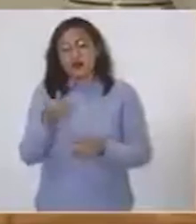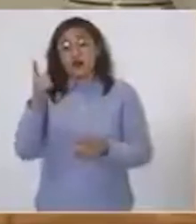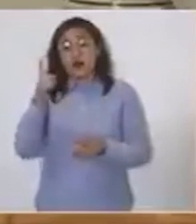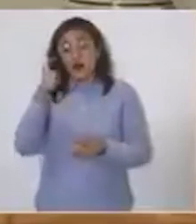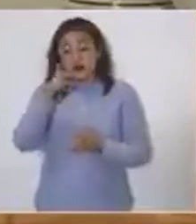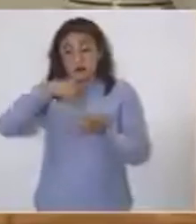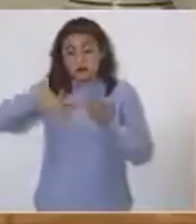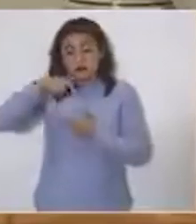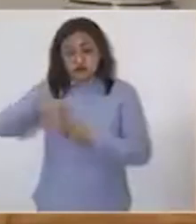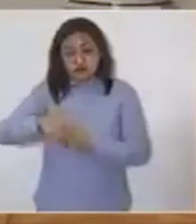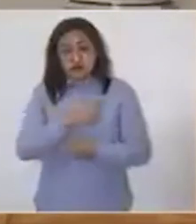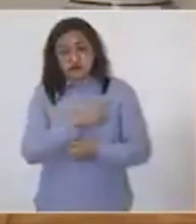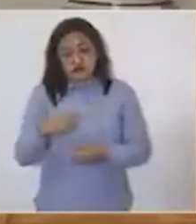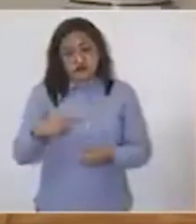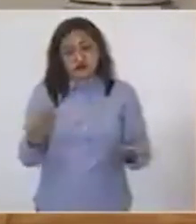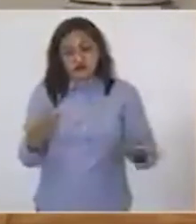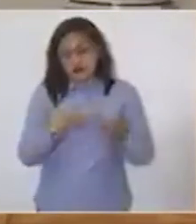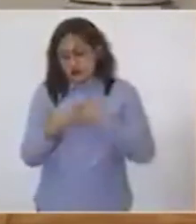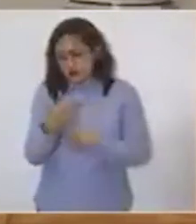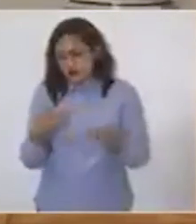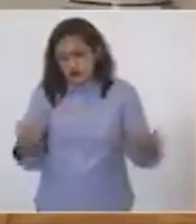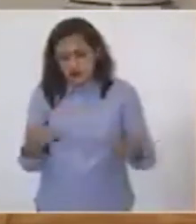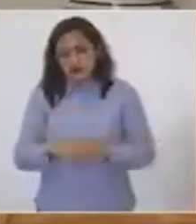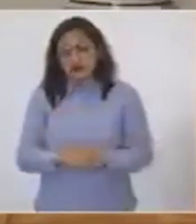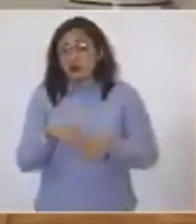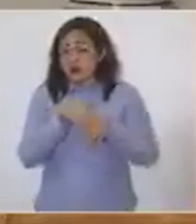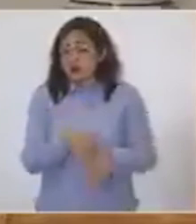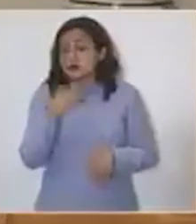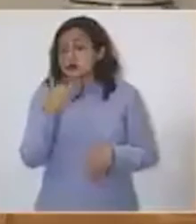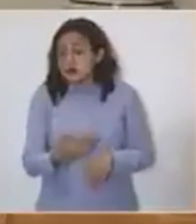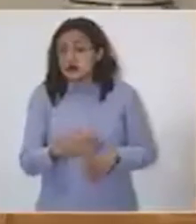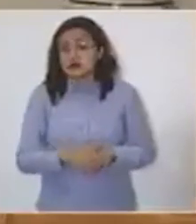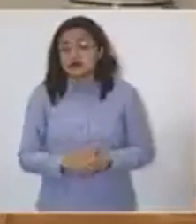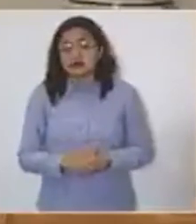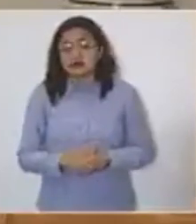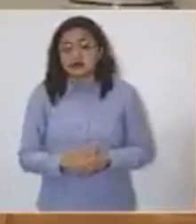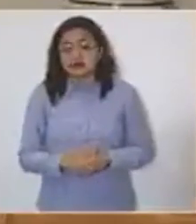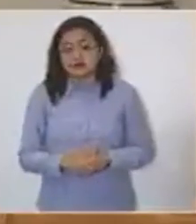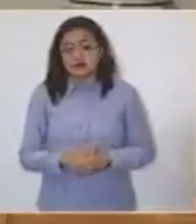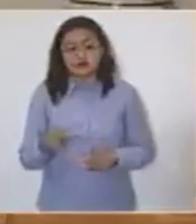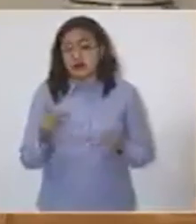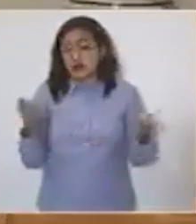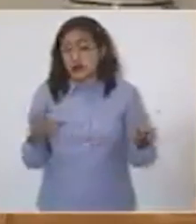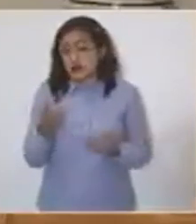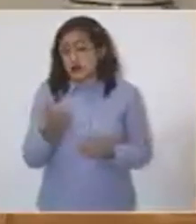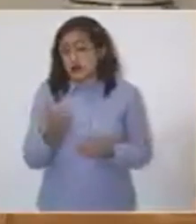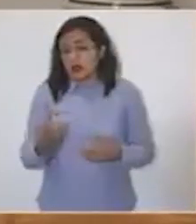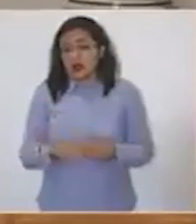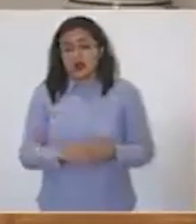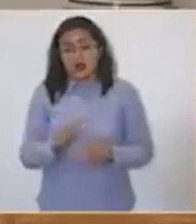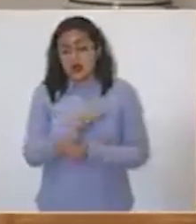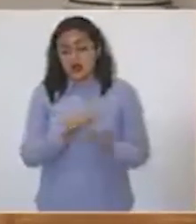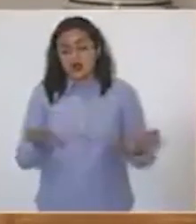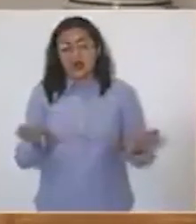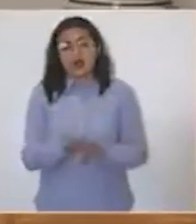tratamiento todo eso pórtense bien que no lo hacen se